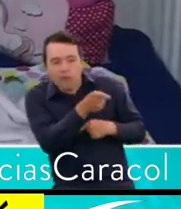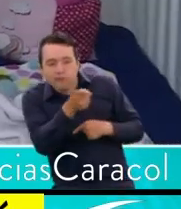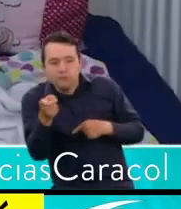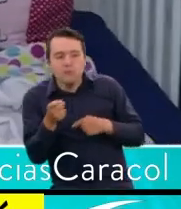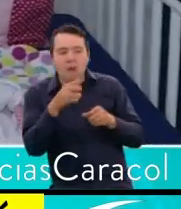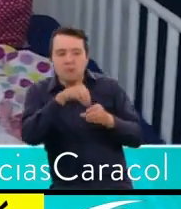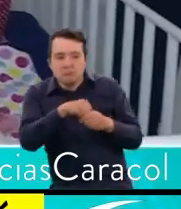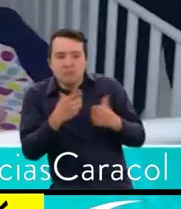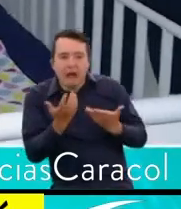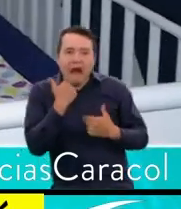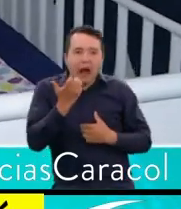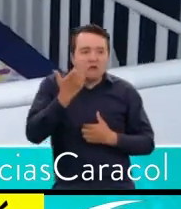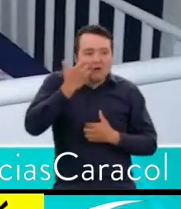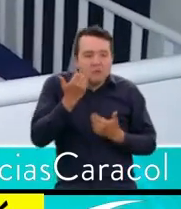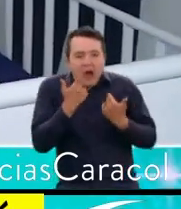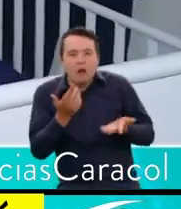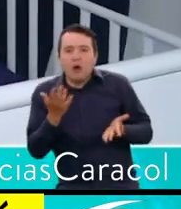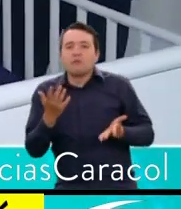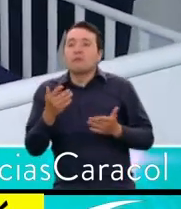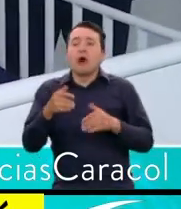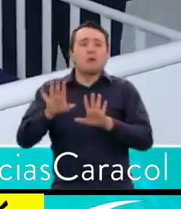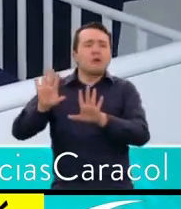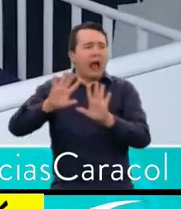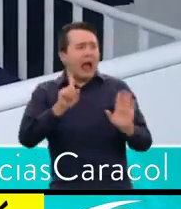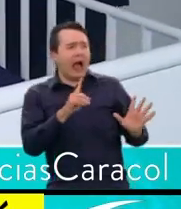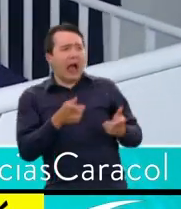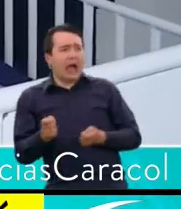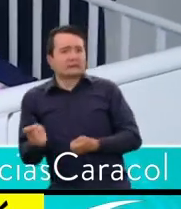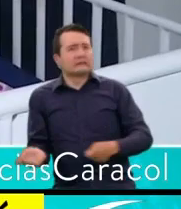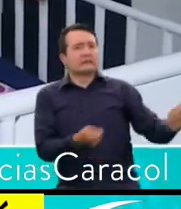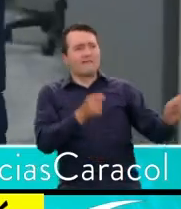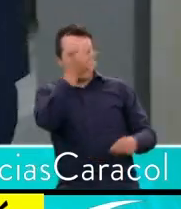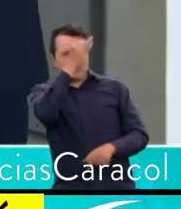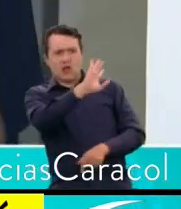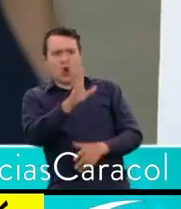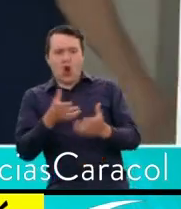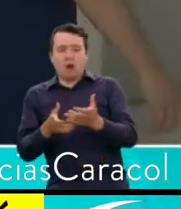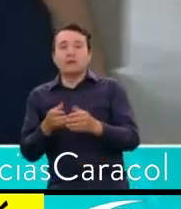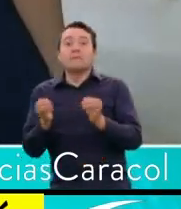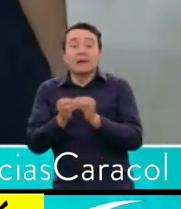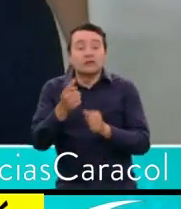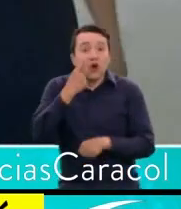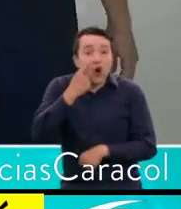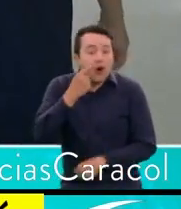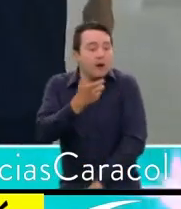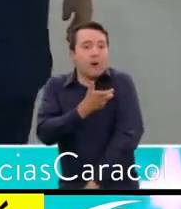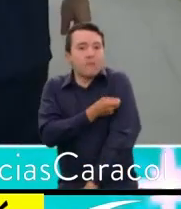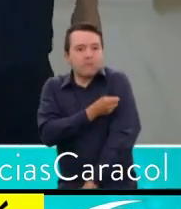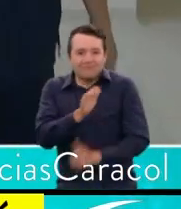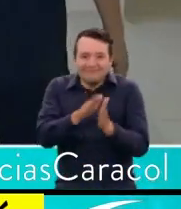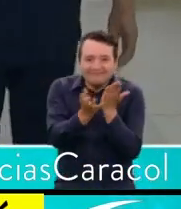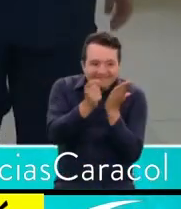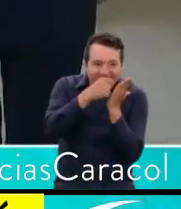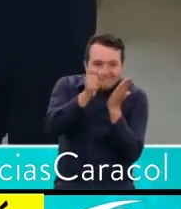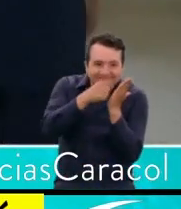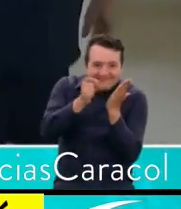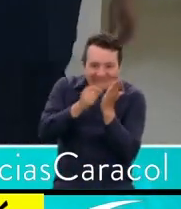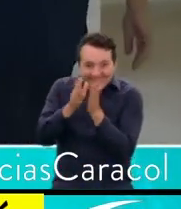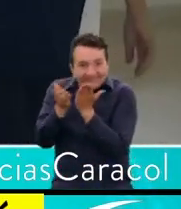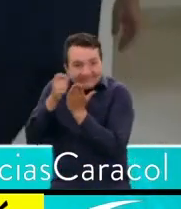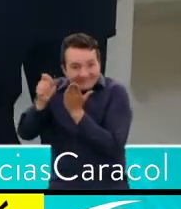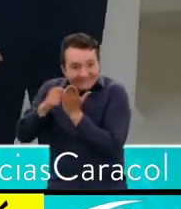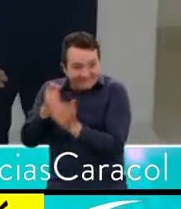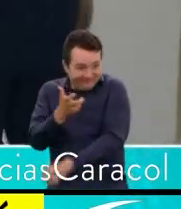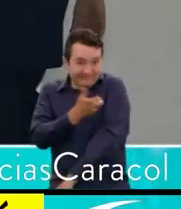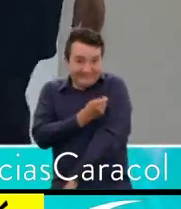un poco tardías y también es no descuidar el esquema de vacunas de estos niños están atrasando y no podemos